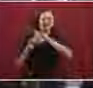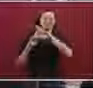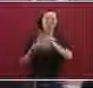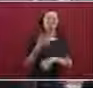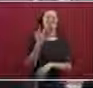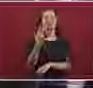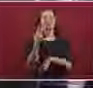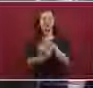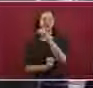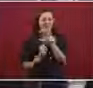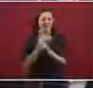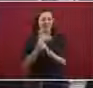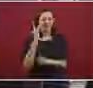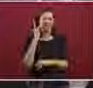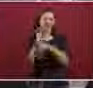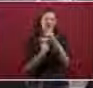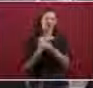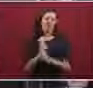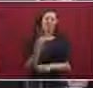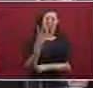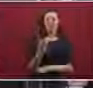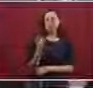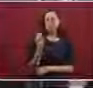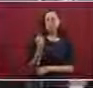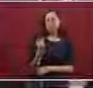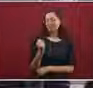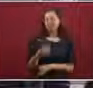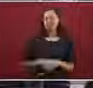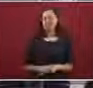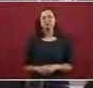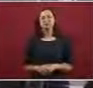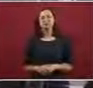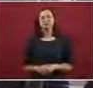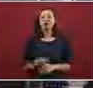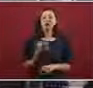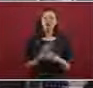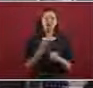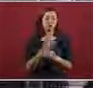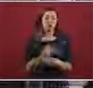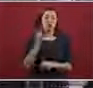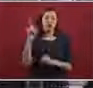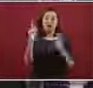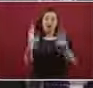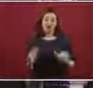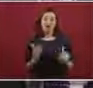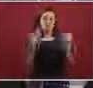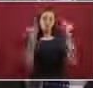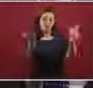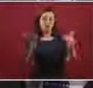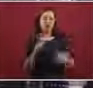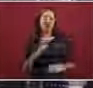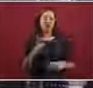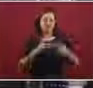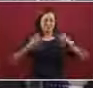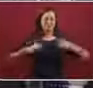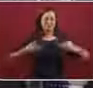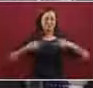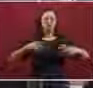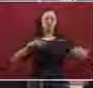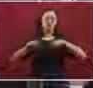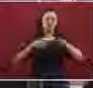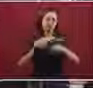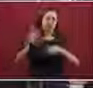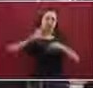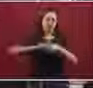su existencia, 4 de septiembre. Afuera de Palacio Nacional, hoy en la mañana, llegaron varios trabajadores del sistema